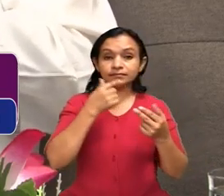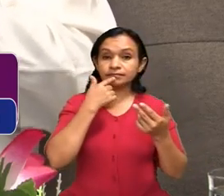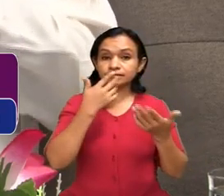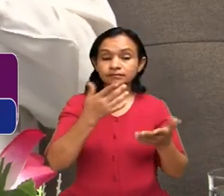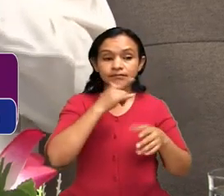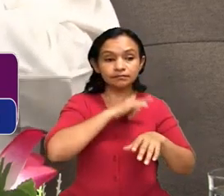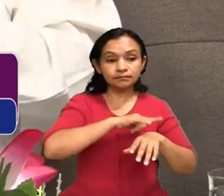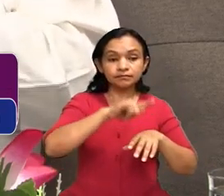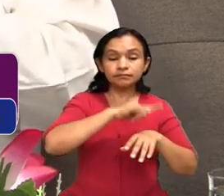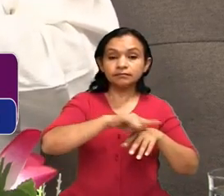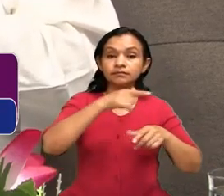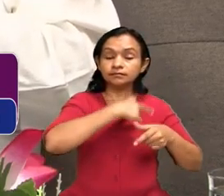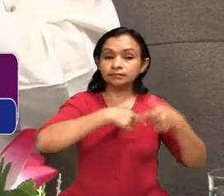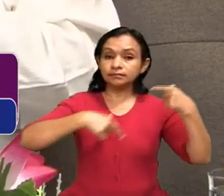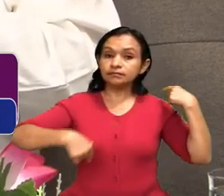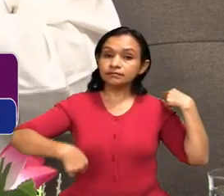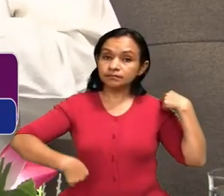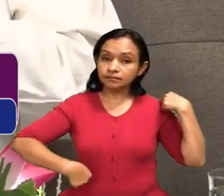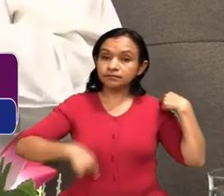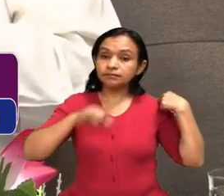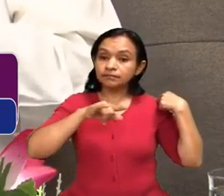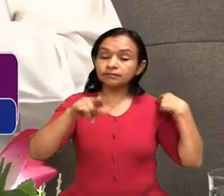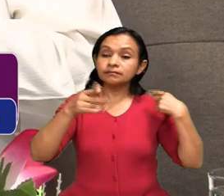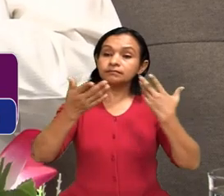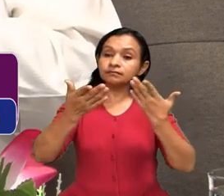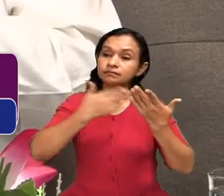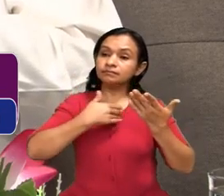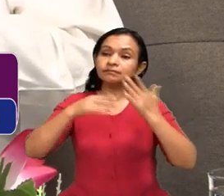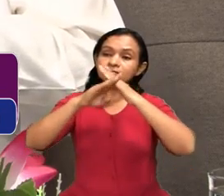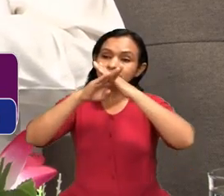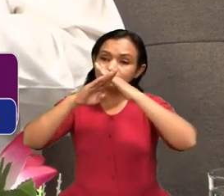él busca al presidente de esa casa para hacer la paz,